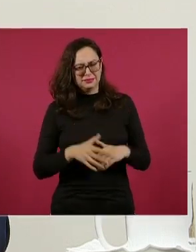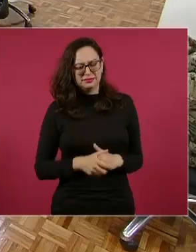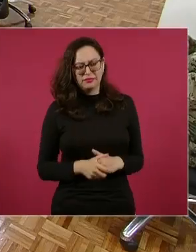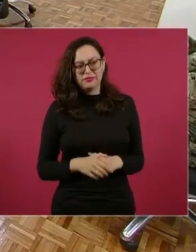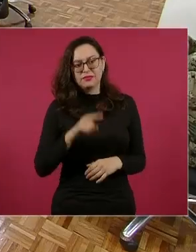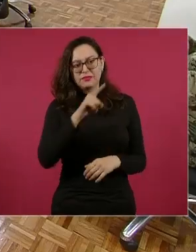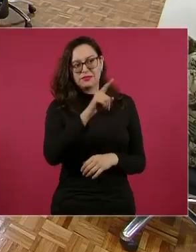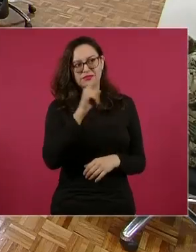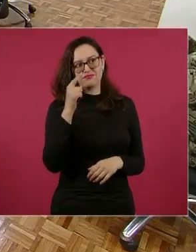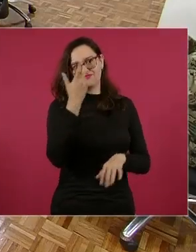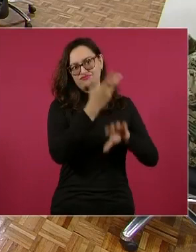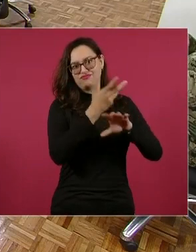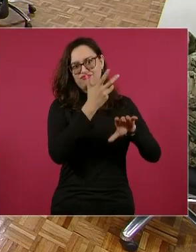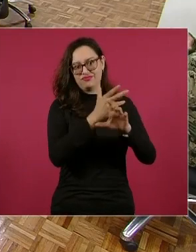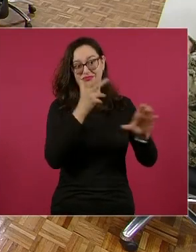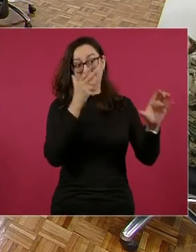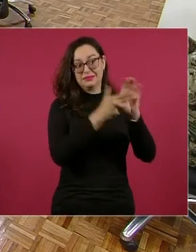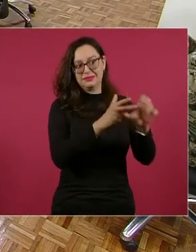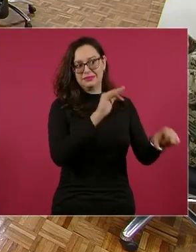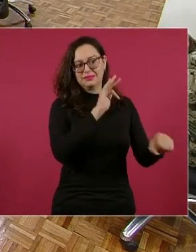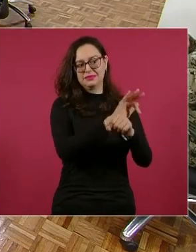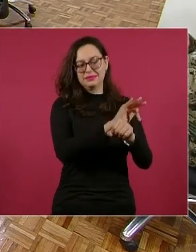Porque este señor sostiene